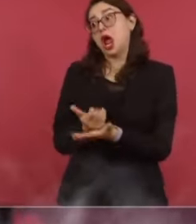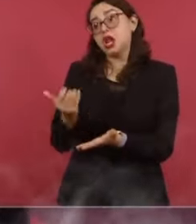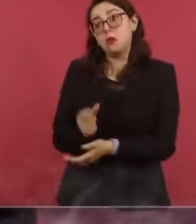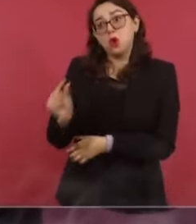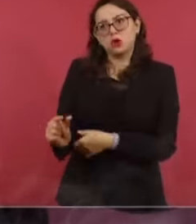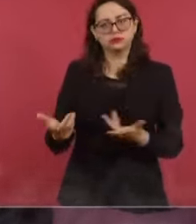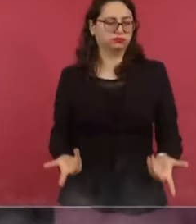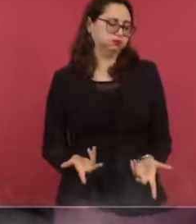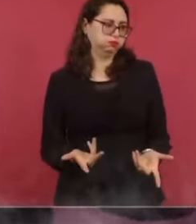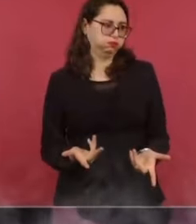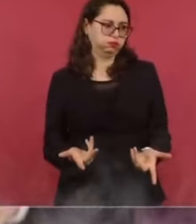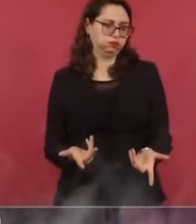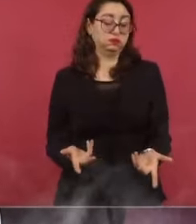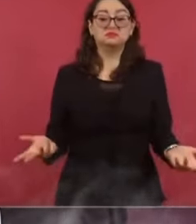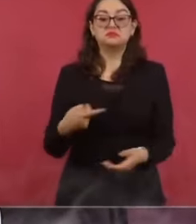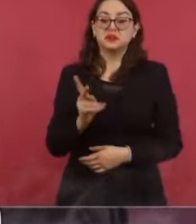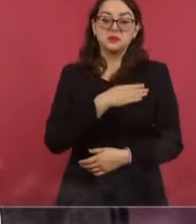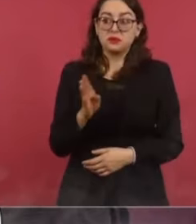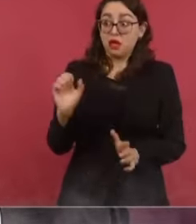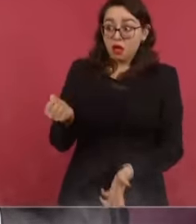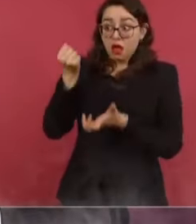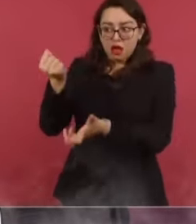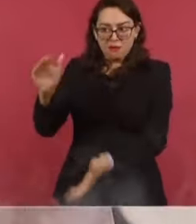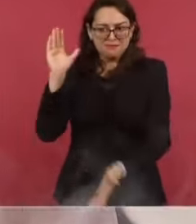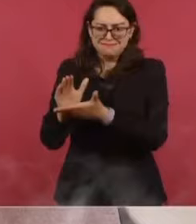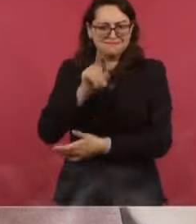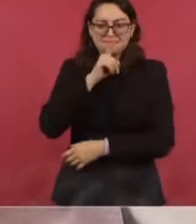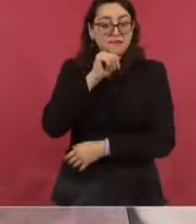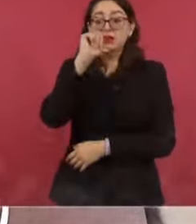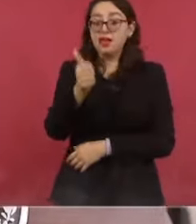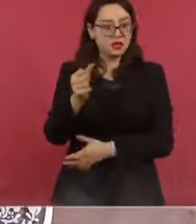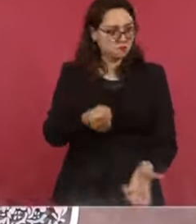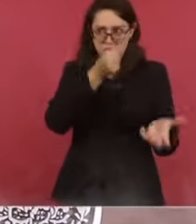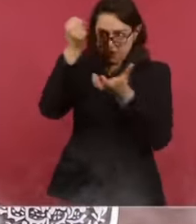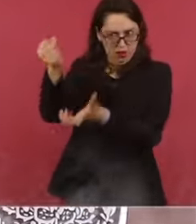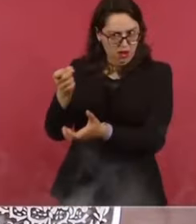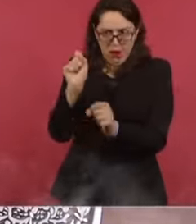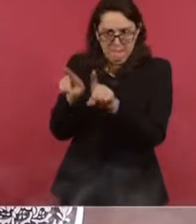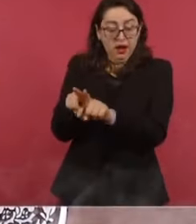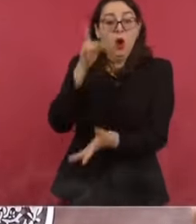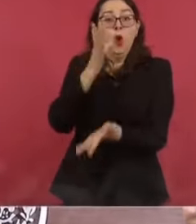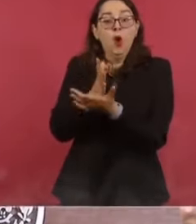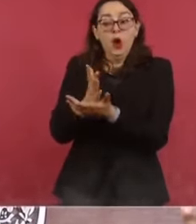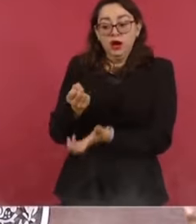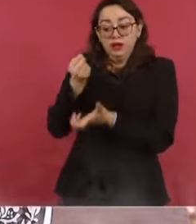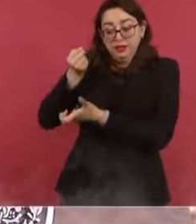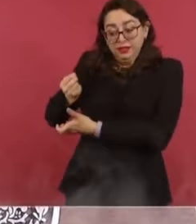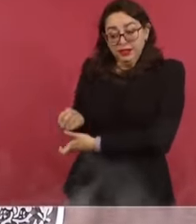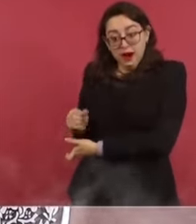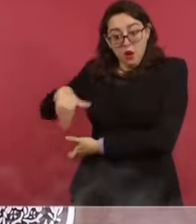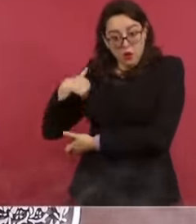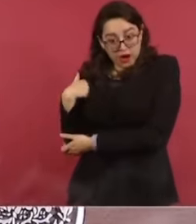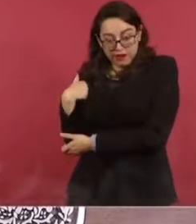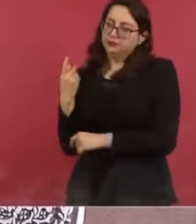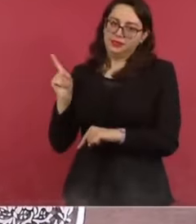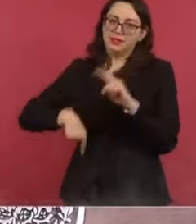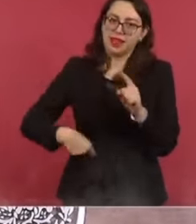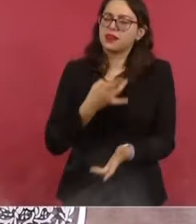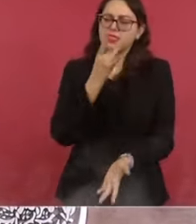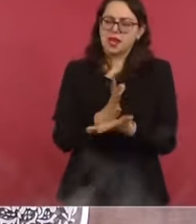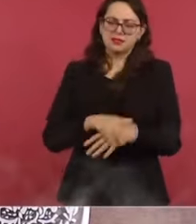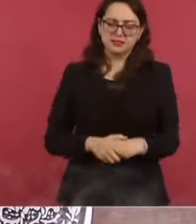pregunta, no hay ningún problema. Porque se trata de privilegios. No se van a quedar sin